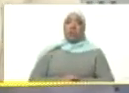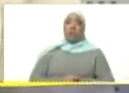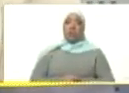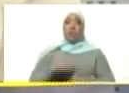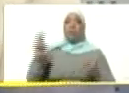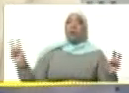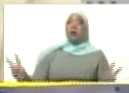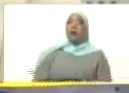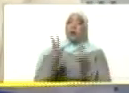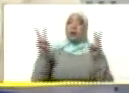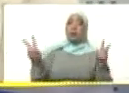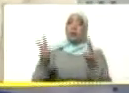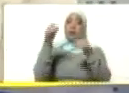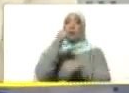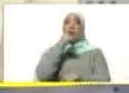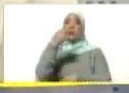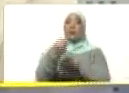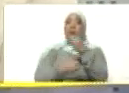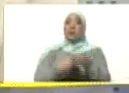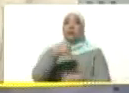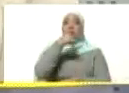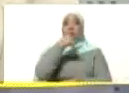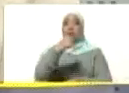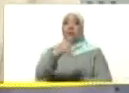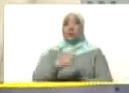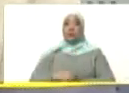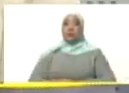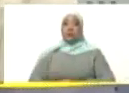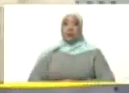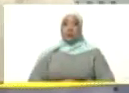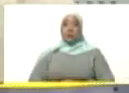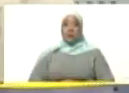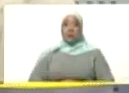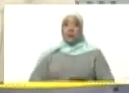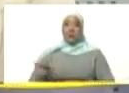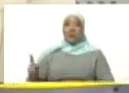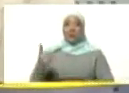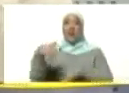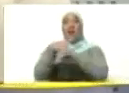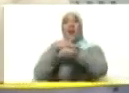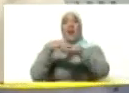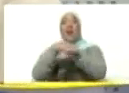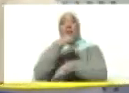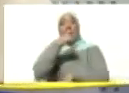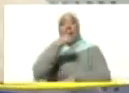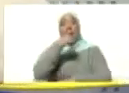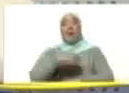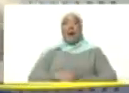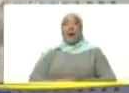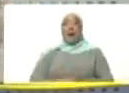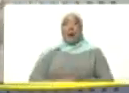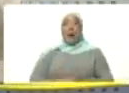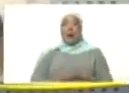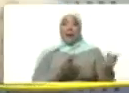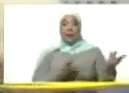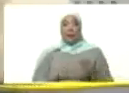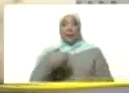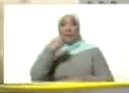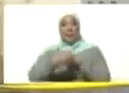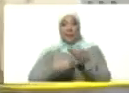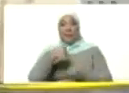victoria electoral que obtuvo nuestro hermano primer ministro de Dominica, Roosevelt Sterry, en las